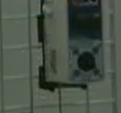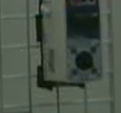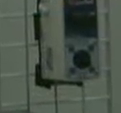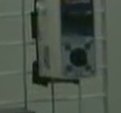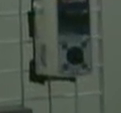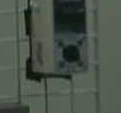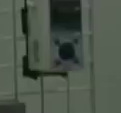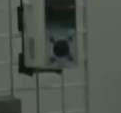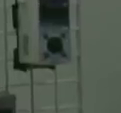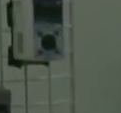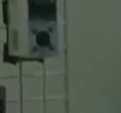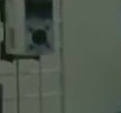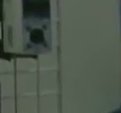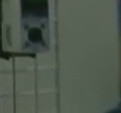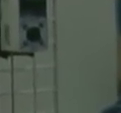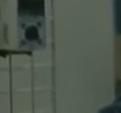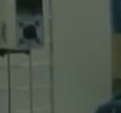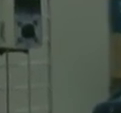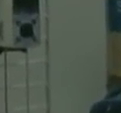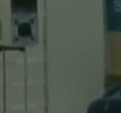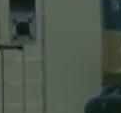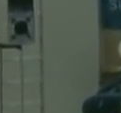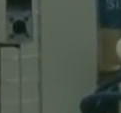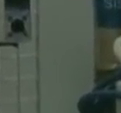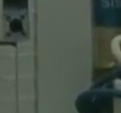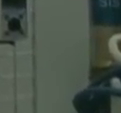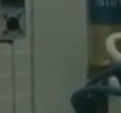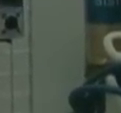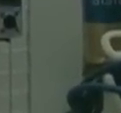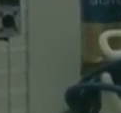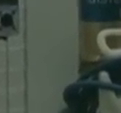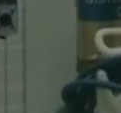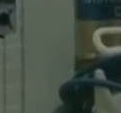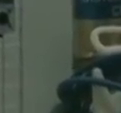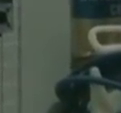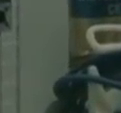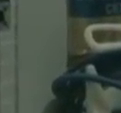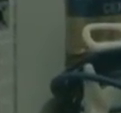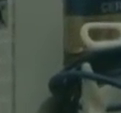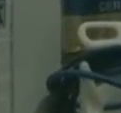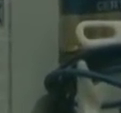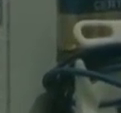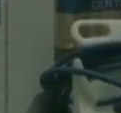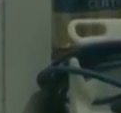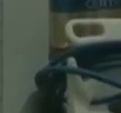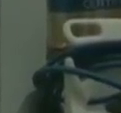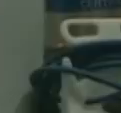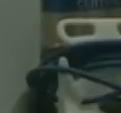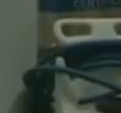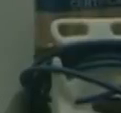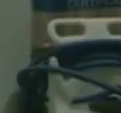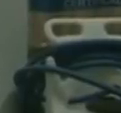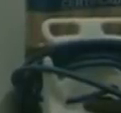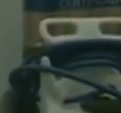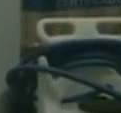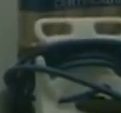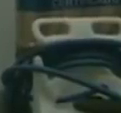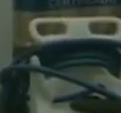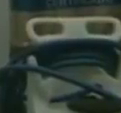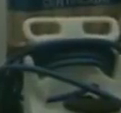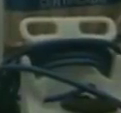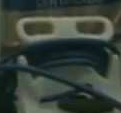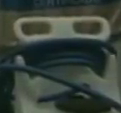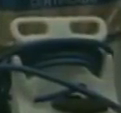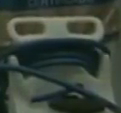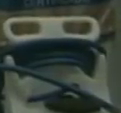imperio externo. El jefe de Estado venezolano llamó a potenciar la producción de los comités locales de abastecimiento